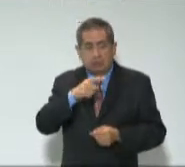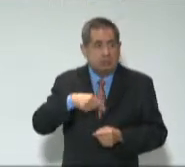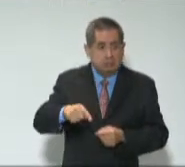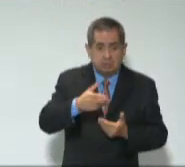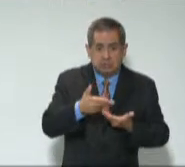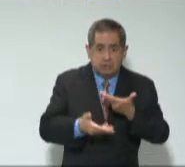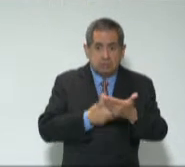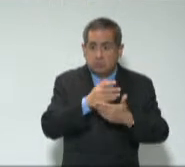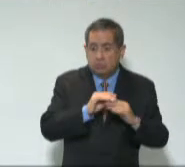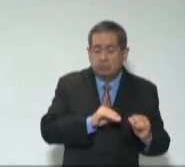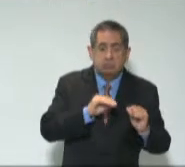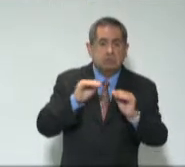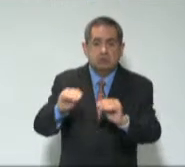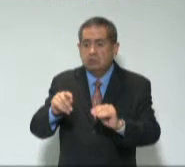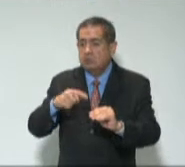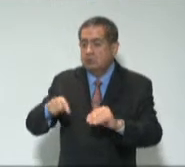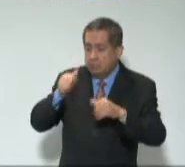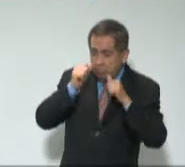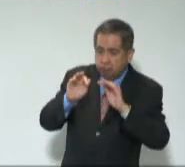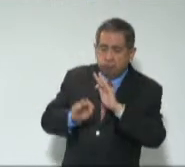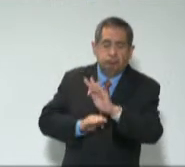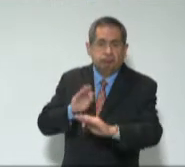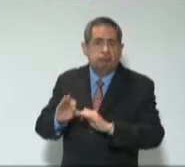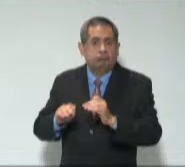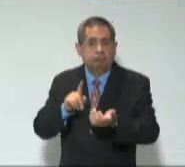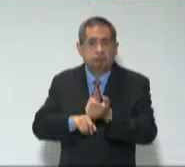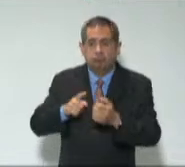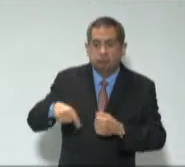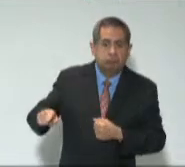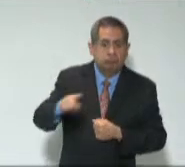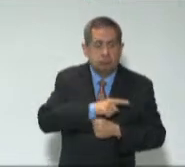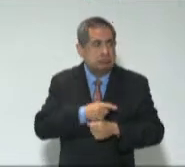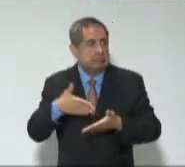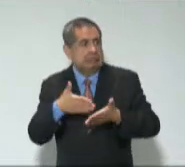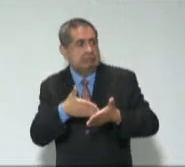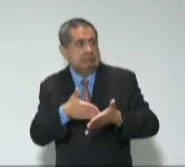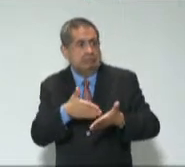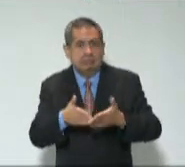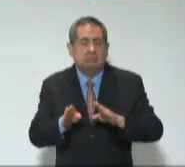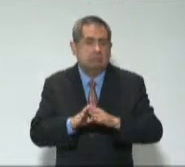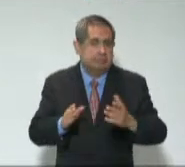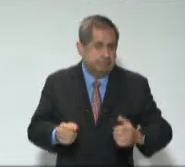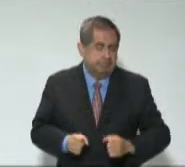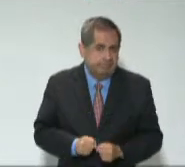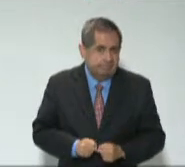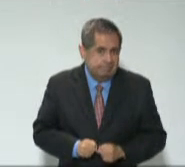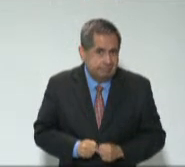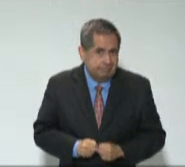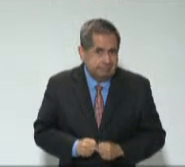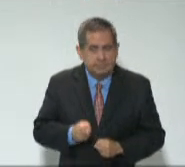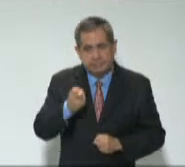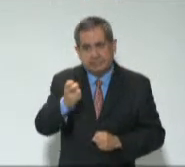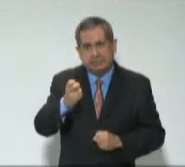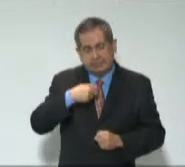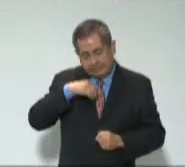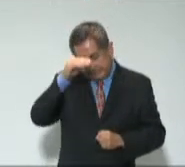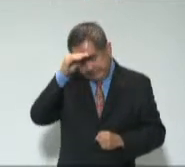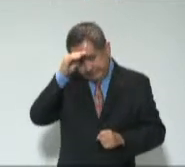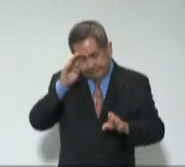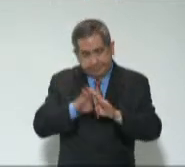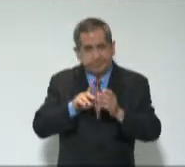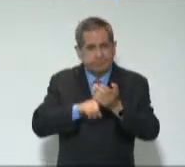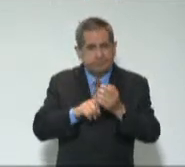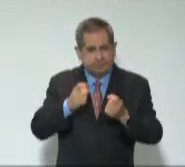serv por parte de los pacientes que han encontrado barreras en un momento dado a la atención y aquí vemos por supuesto eh eh